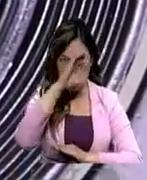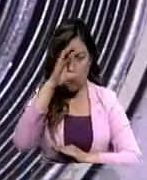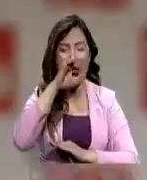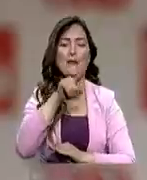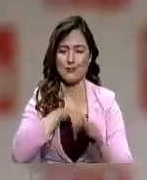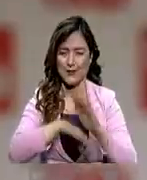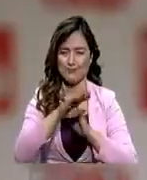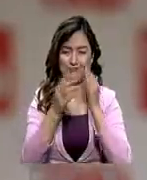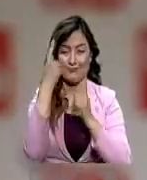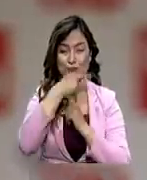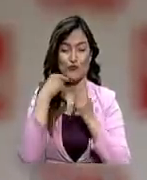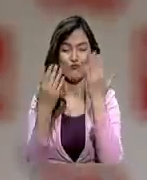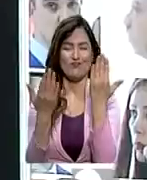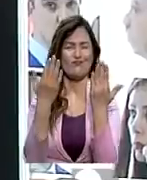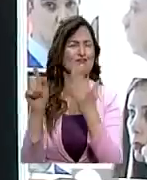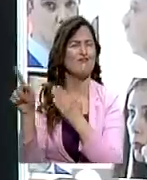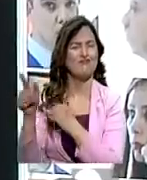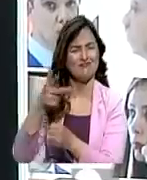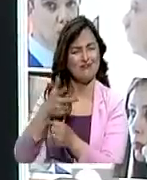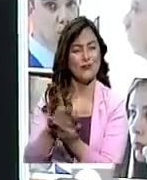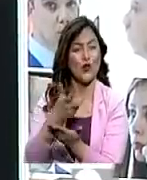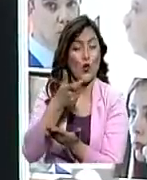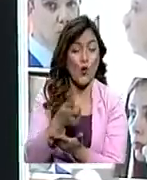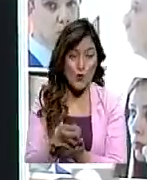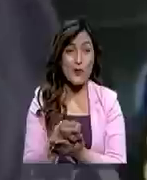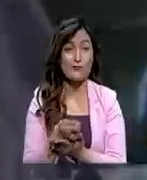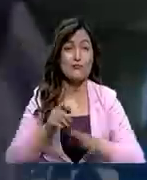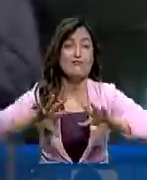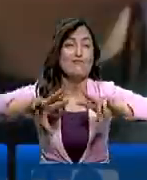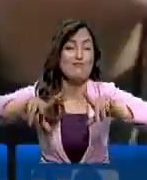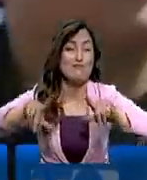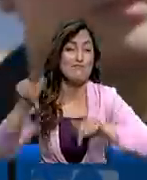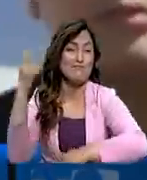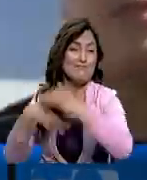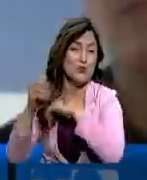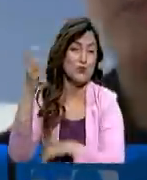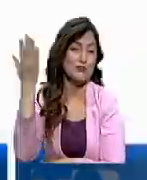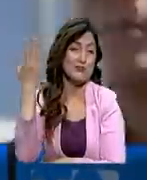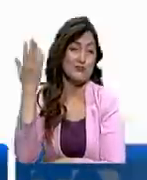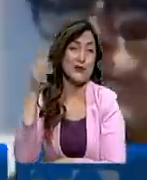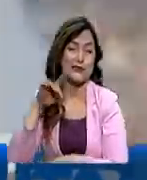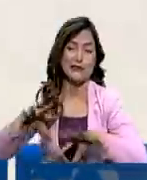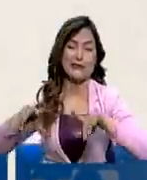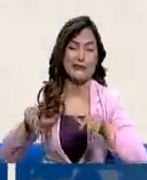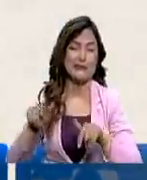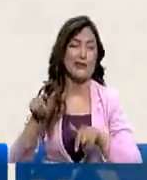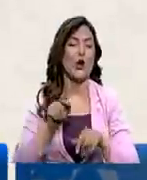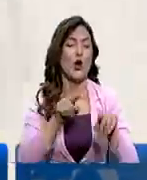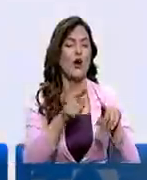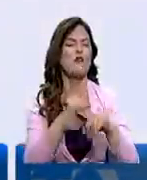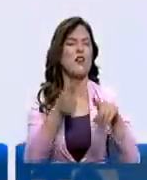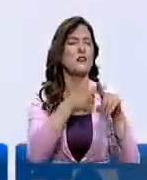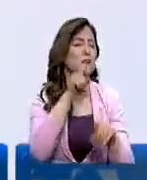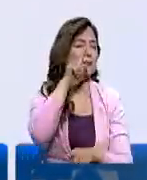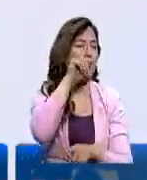fue parte de un escándalo de supuesta corrupción por la aparición de conversaciones entre el hijo del alcalde Jorge Yunda, Sebastián, con otros